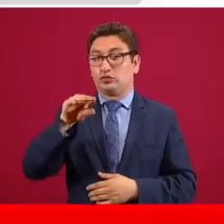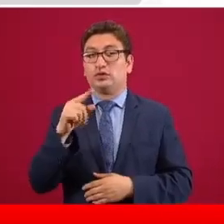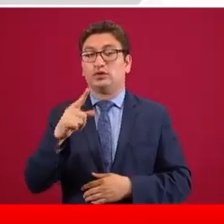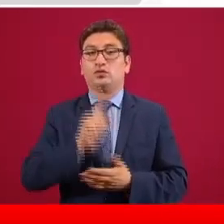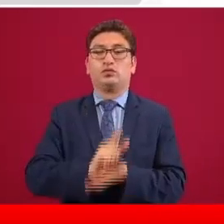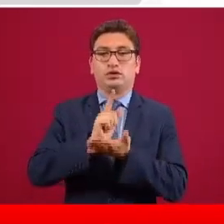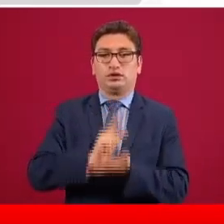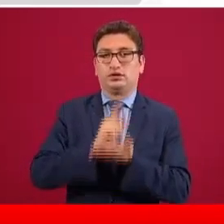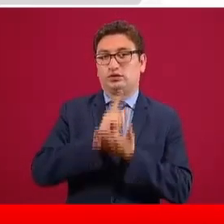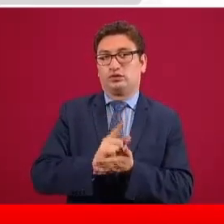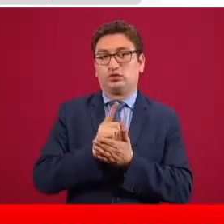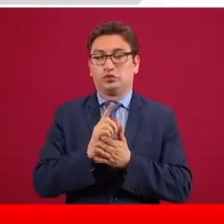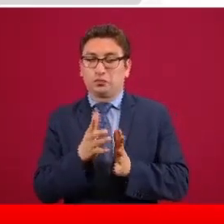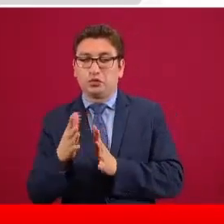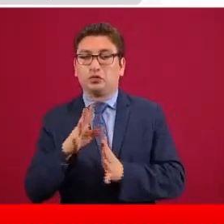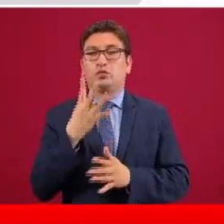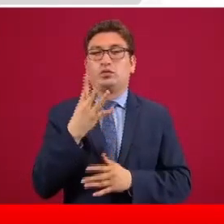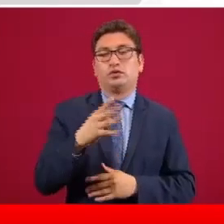de